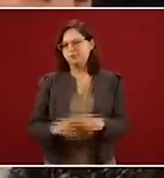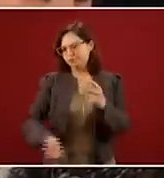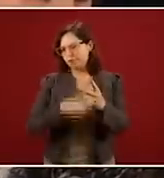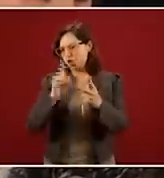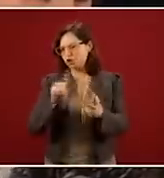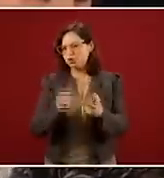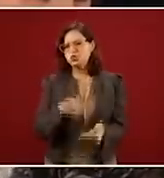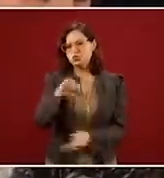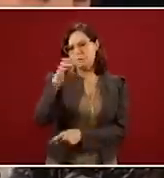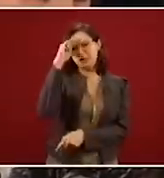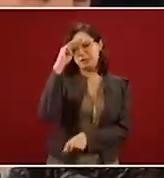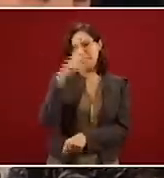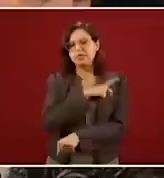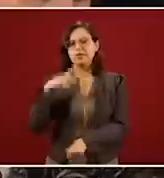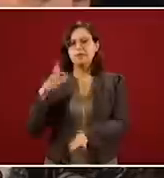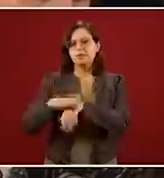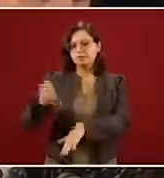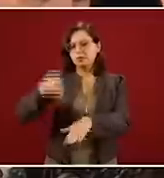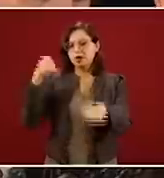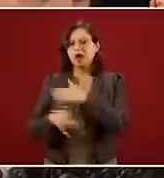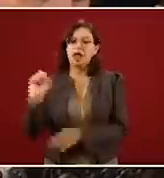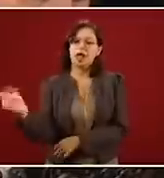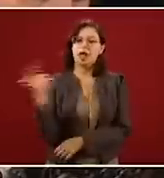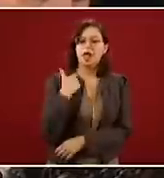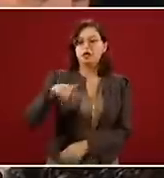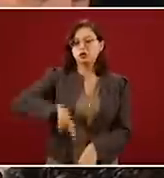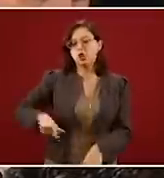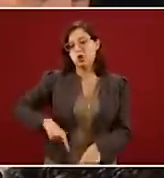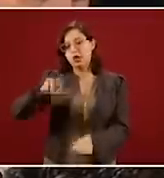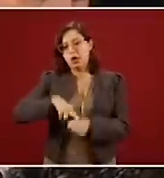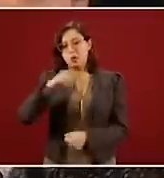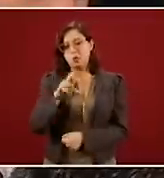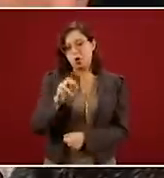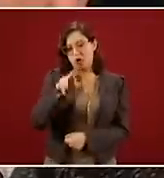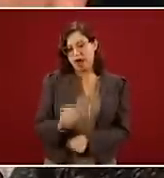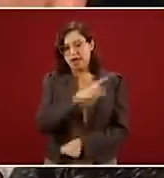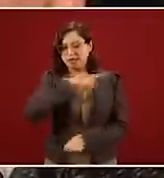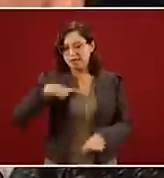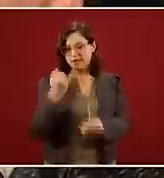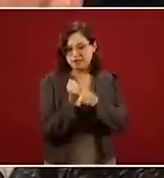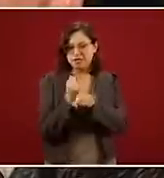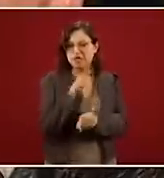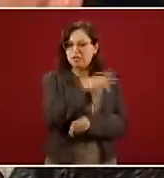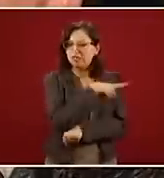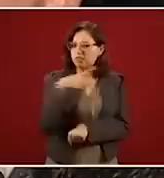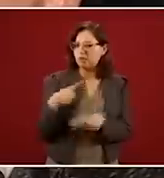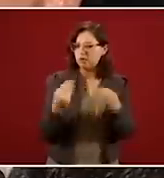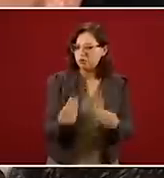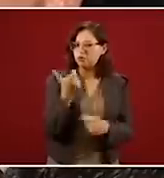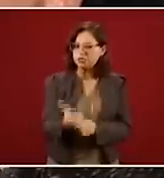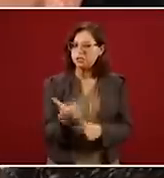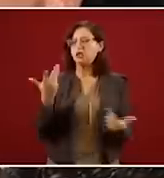usted que sí es necesaria una investigación al exgobernador Humberto Moreira por este endeudamiento, por estos señalamientos? Y bueno, pues también se menciona